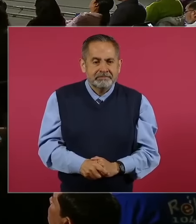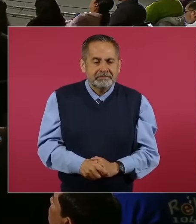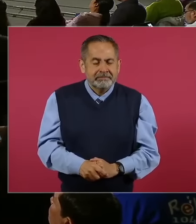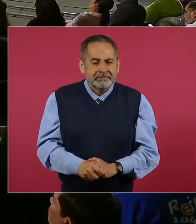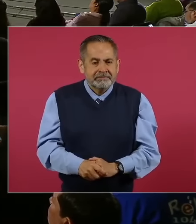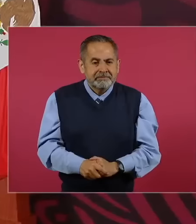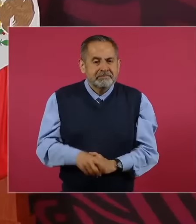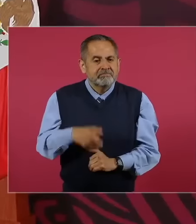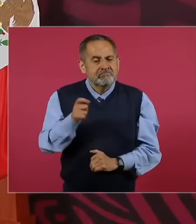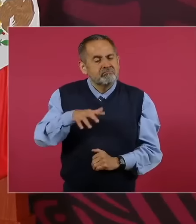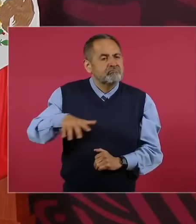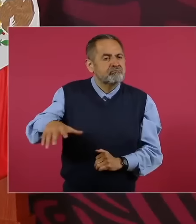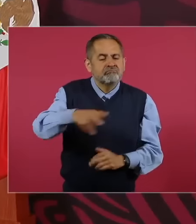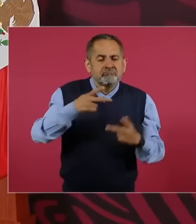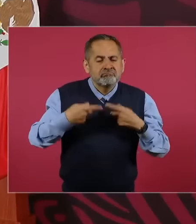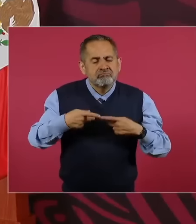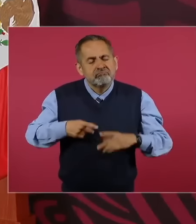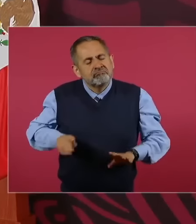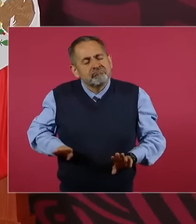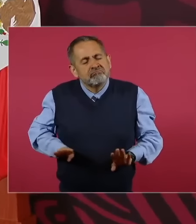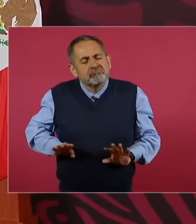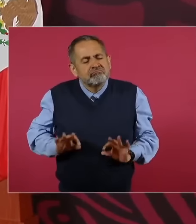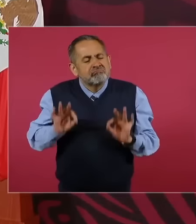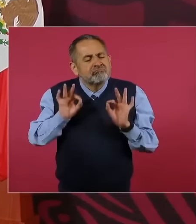significa bienestar para